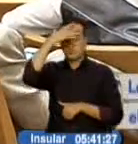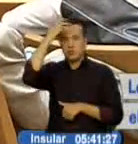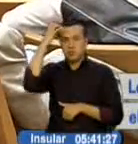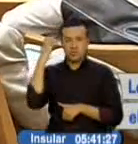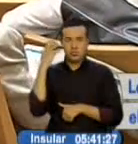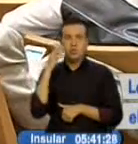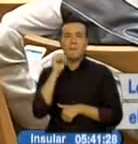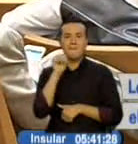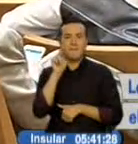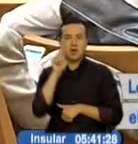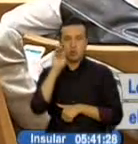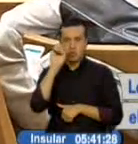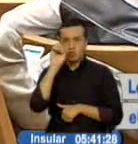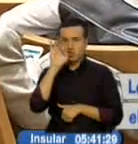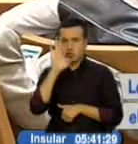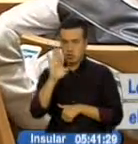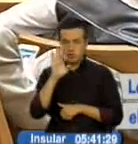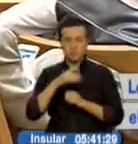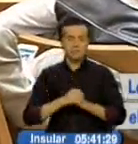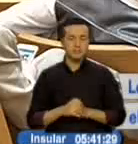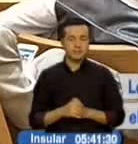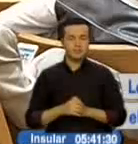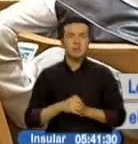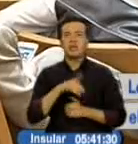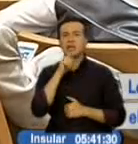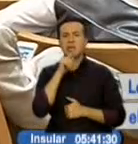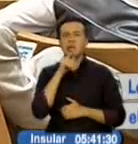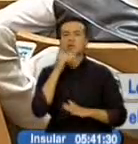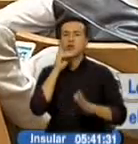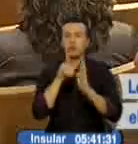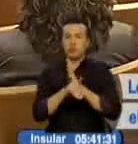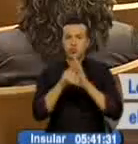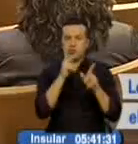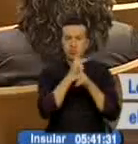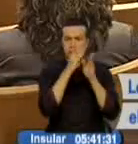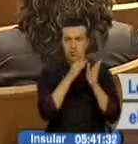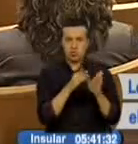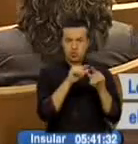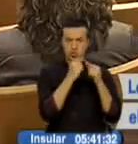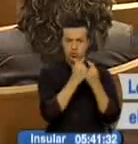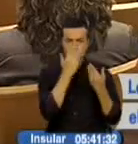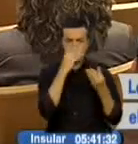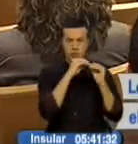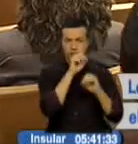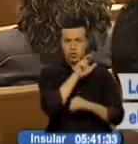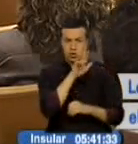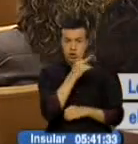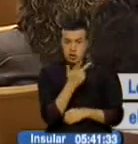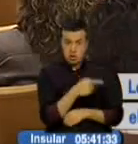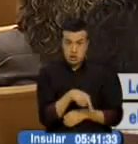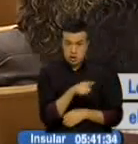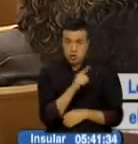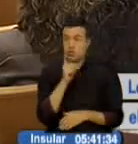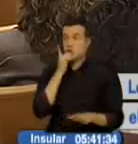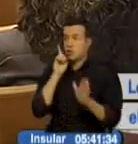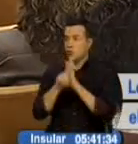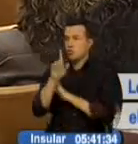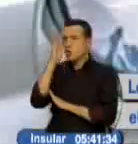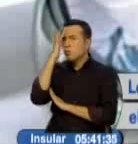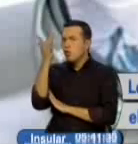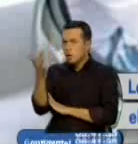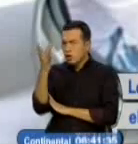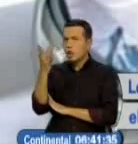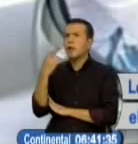La denuncia fue puesta en enero de este año por los concejales del Bloque de País, luego de que el Consejo Metropolitano de Quito conoció que Mauro